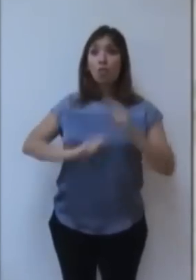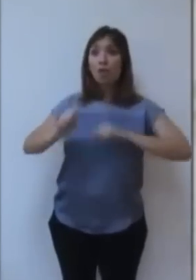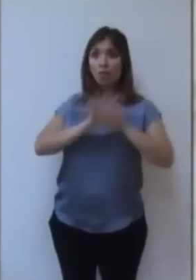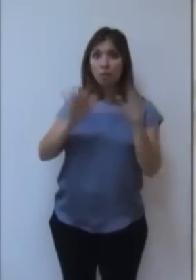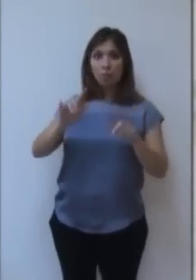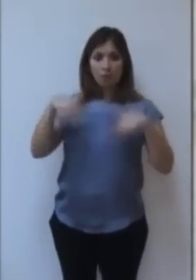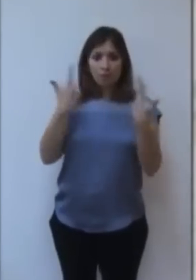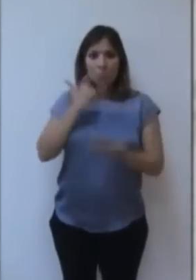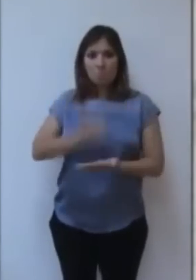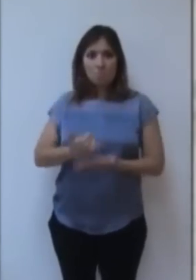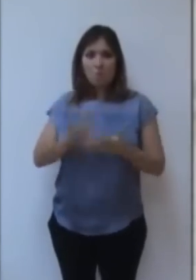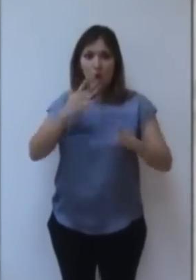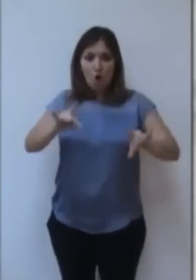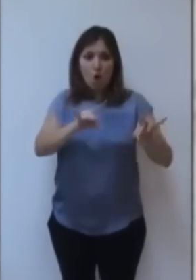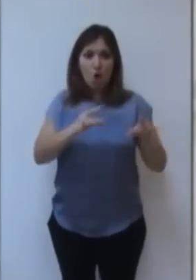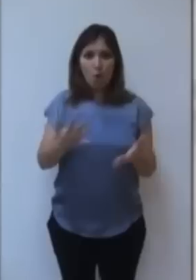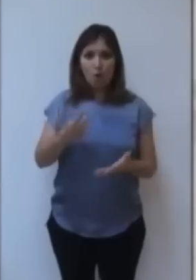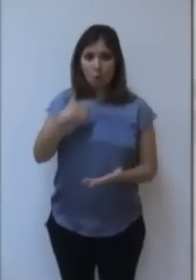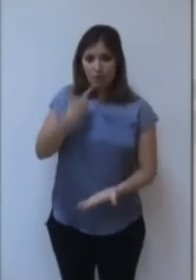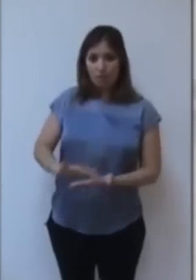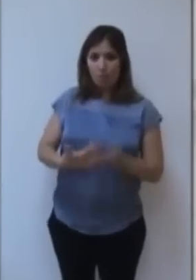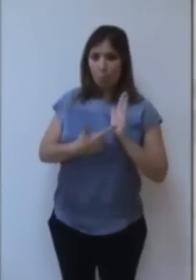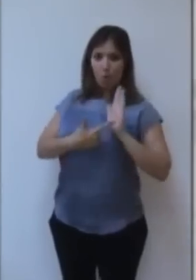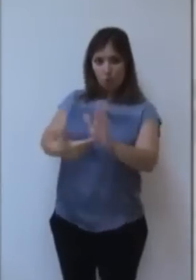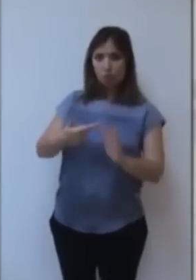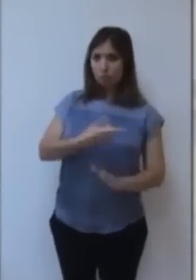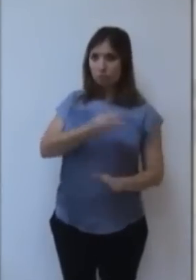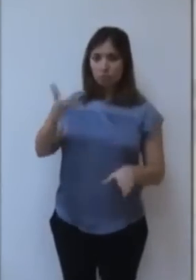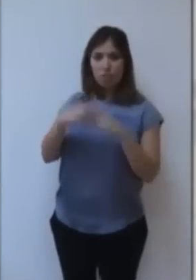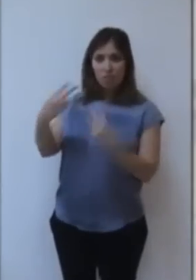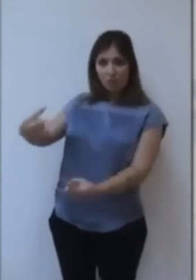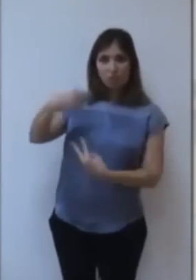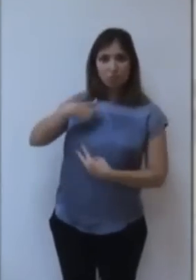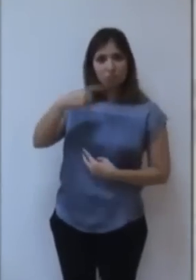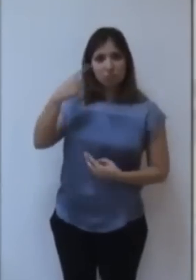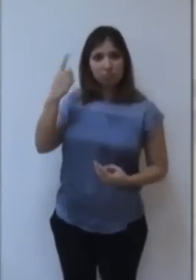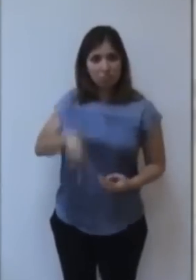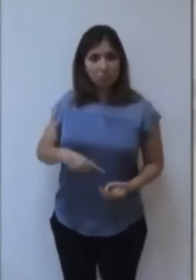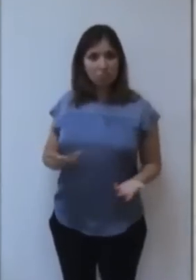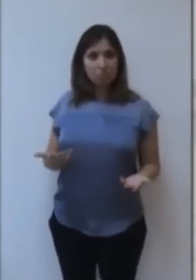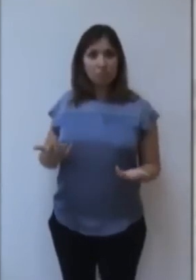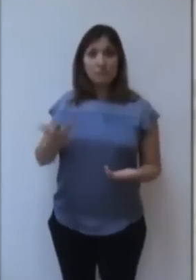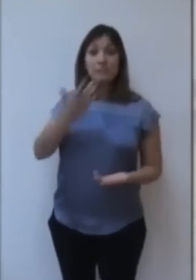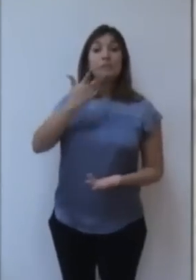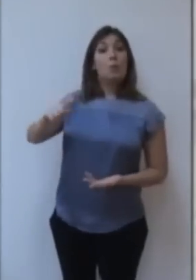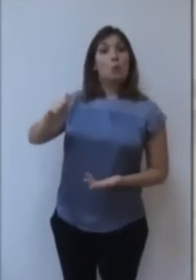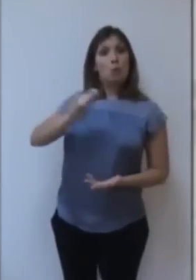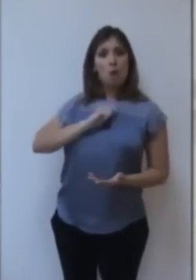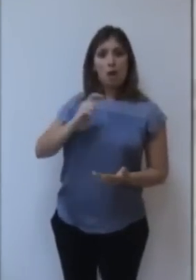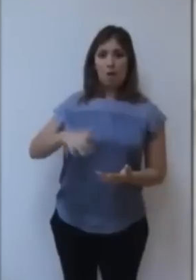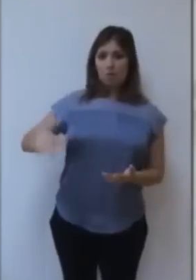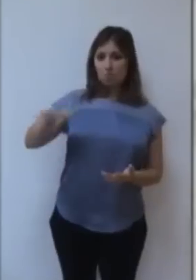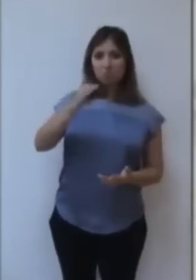oportunidades para poder demostrar y enseñarle al resto de la sociedad que cuando se les da